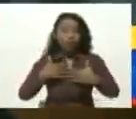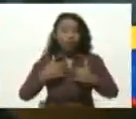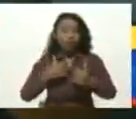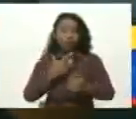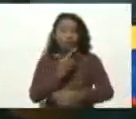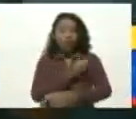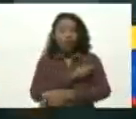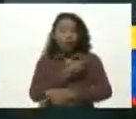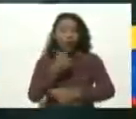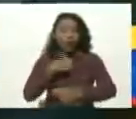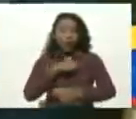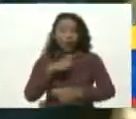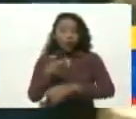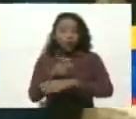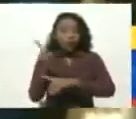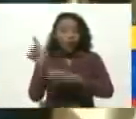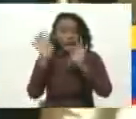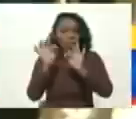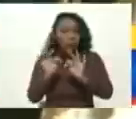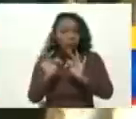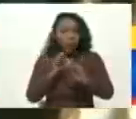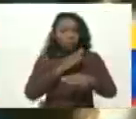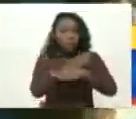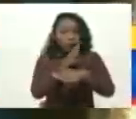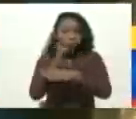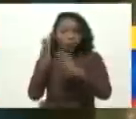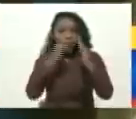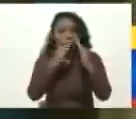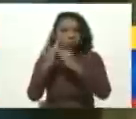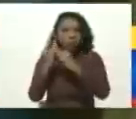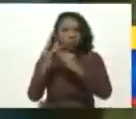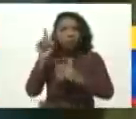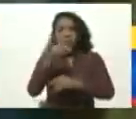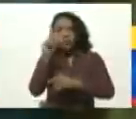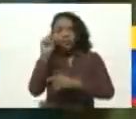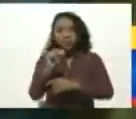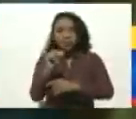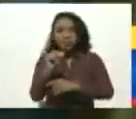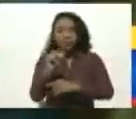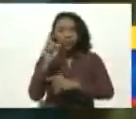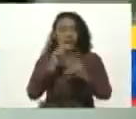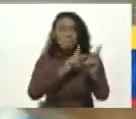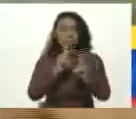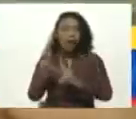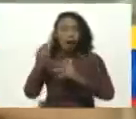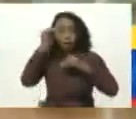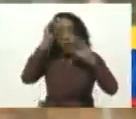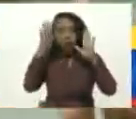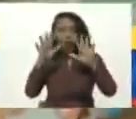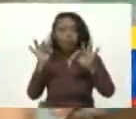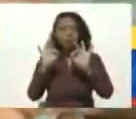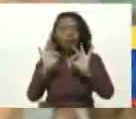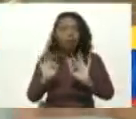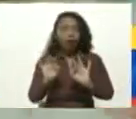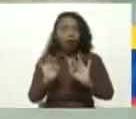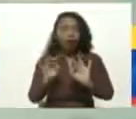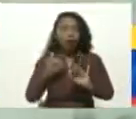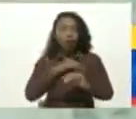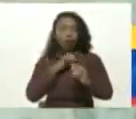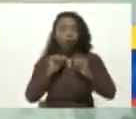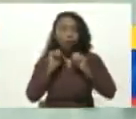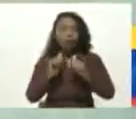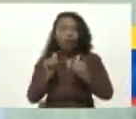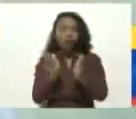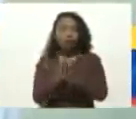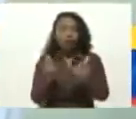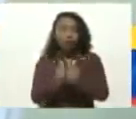estamos buscando, no solo con este mecanismo de casa a casa, sino también a través de un plan de atención especial que hemos comenzado en el estado de